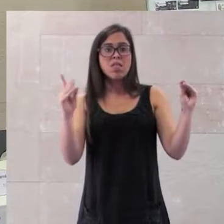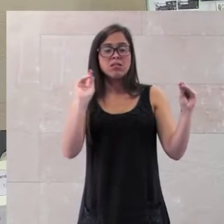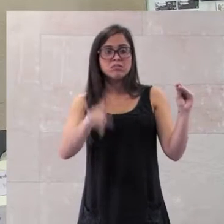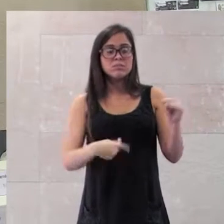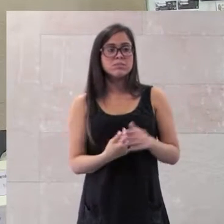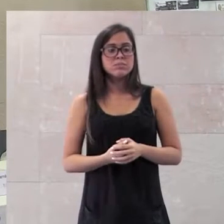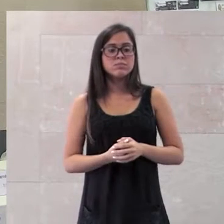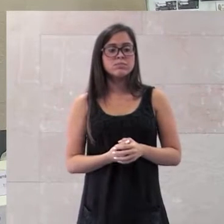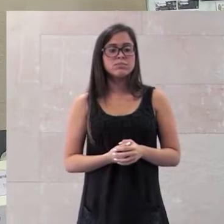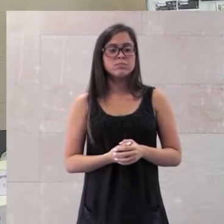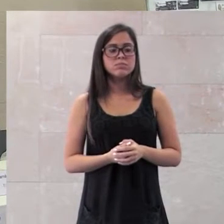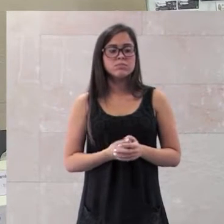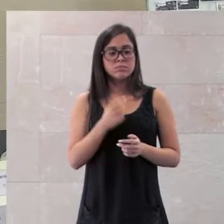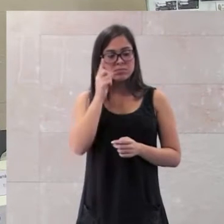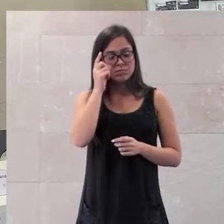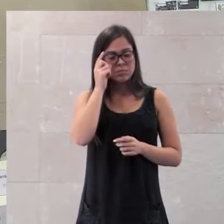También hay